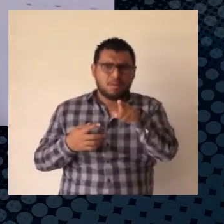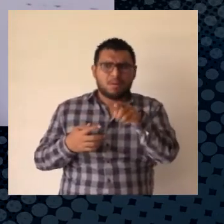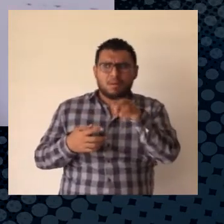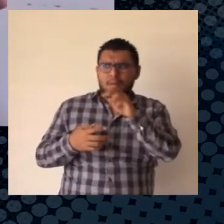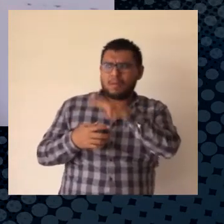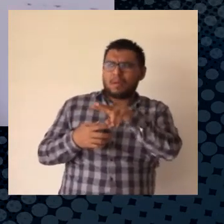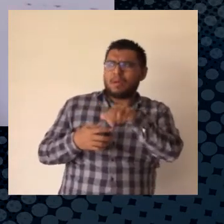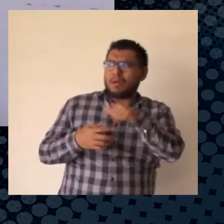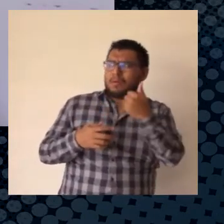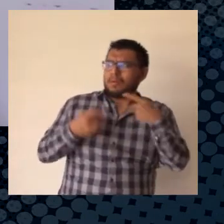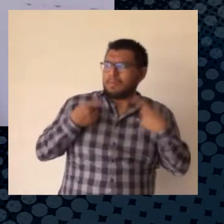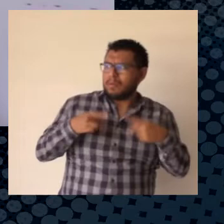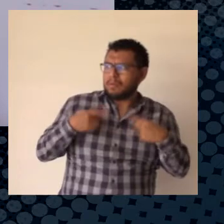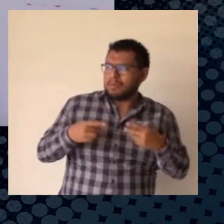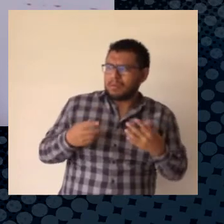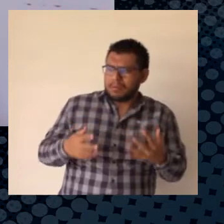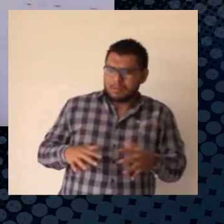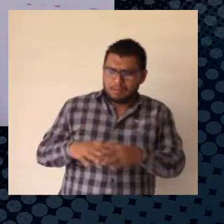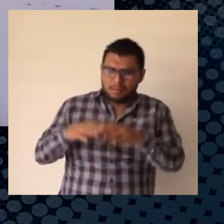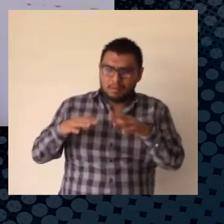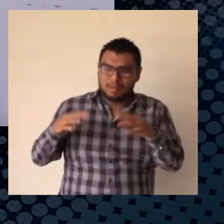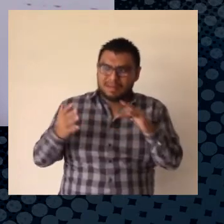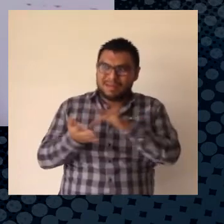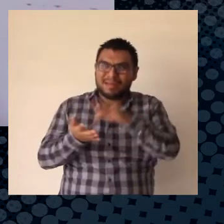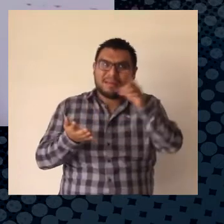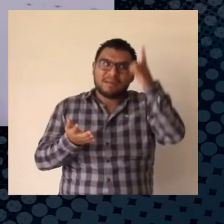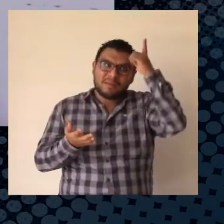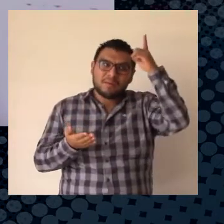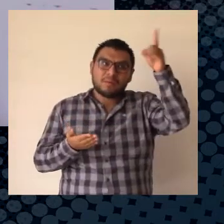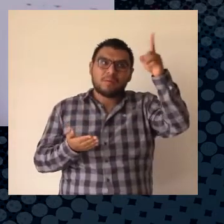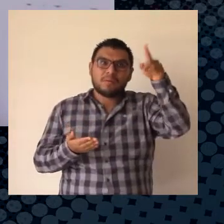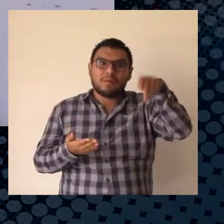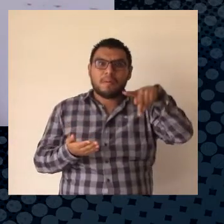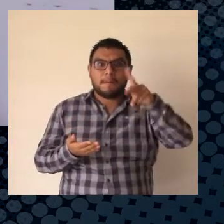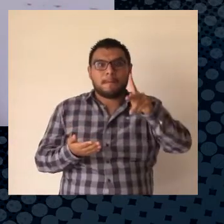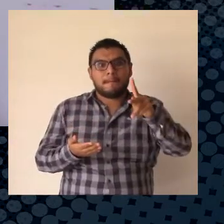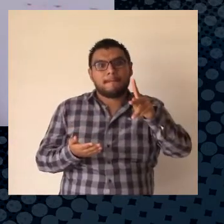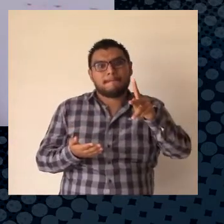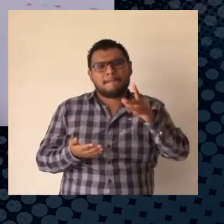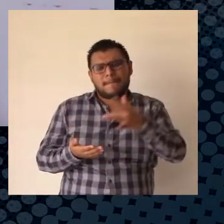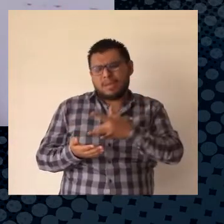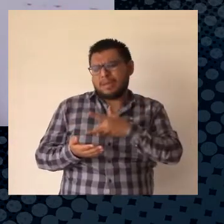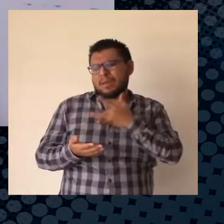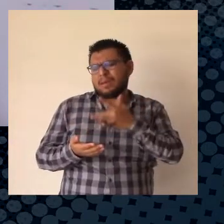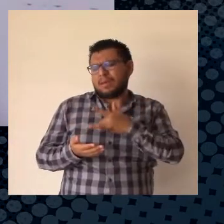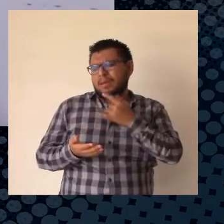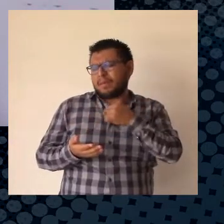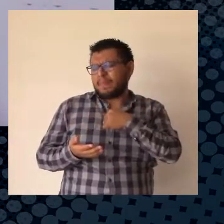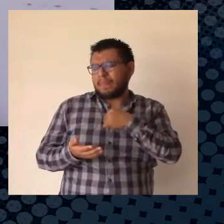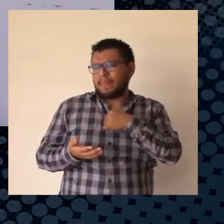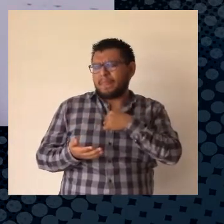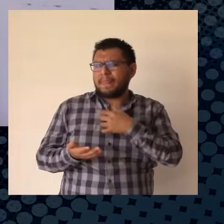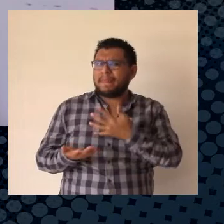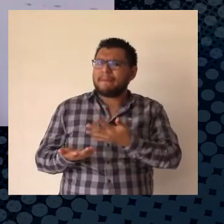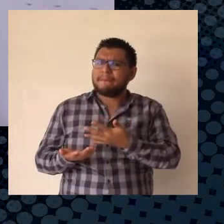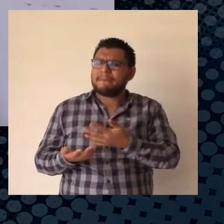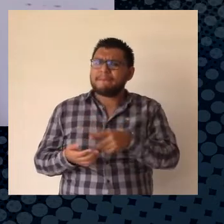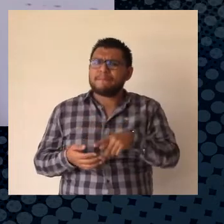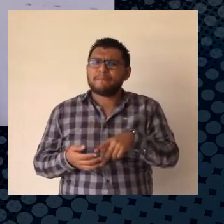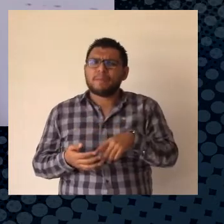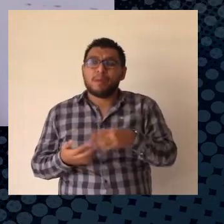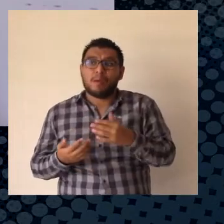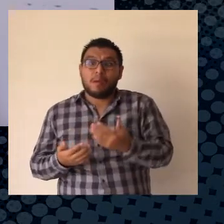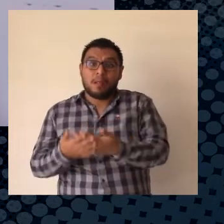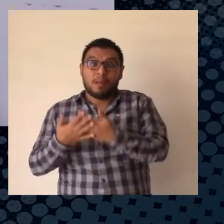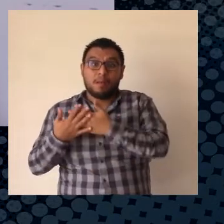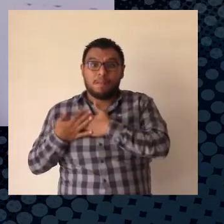que está prosperando, gracias a Dios. Pero veamos si está prosperando por el amor que le